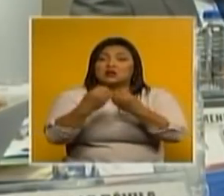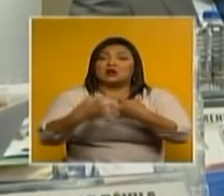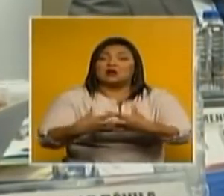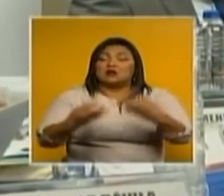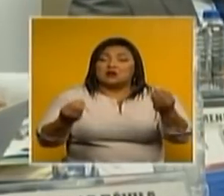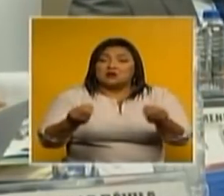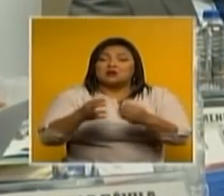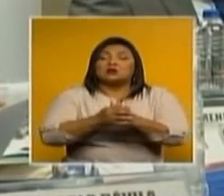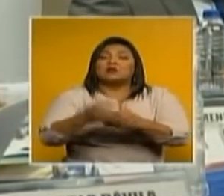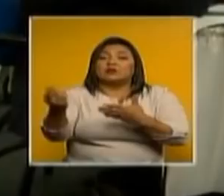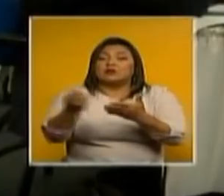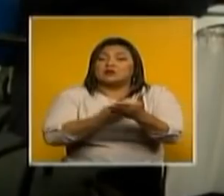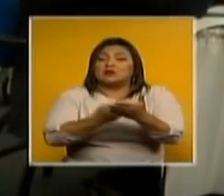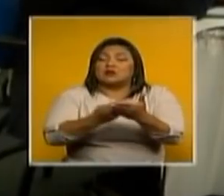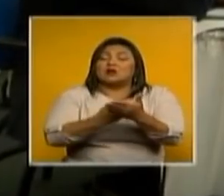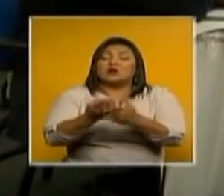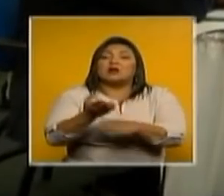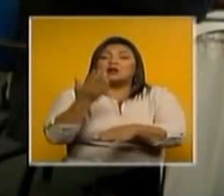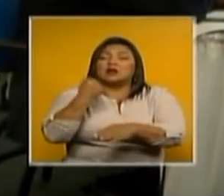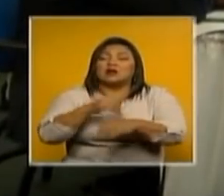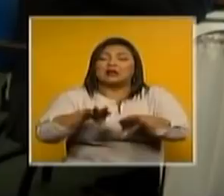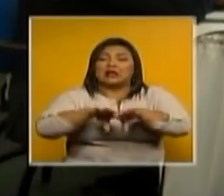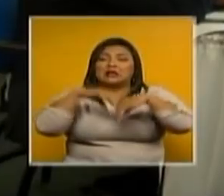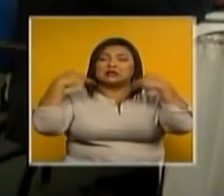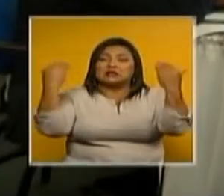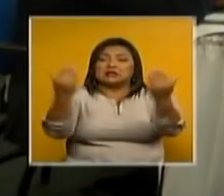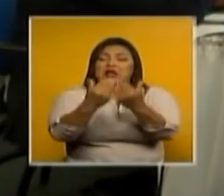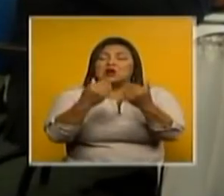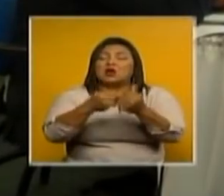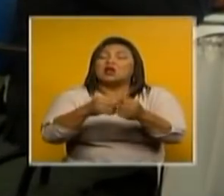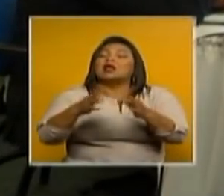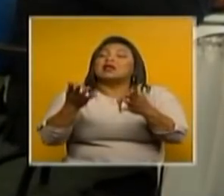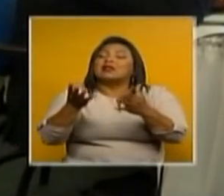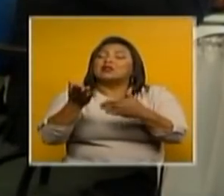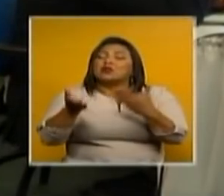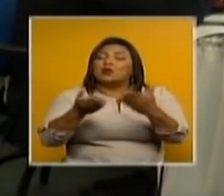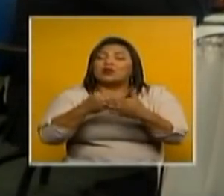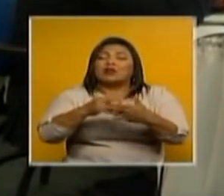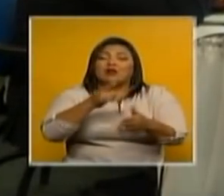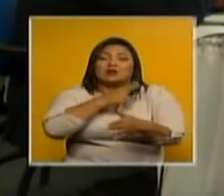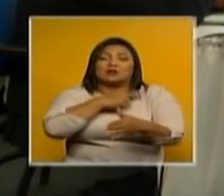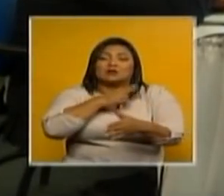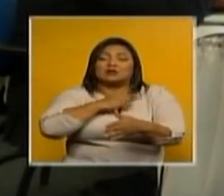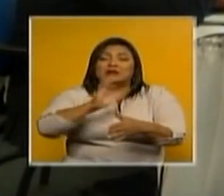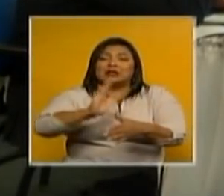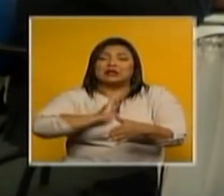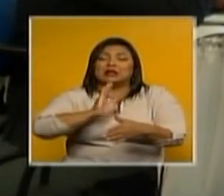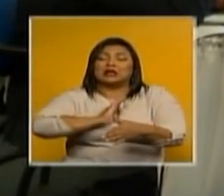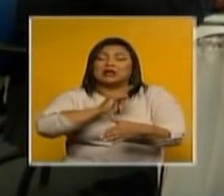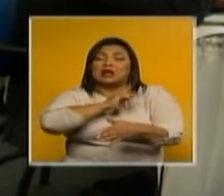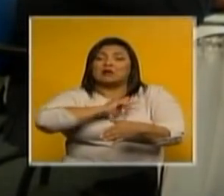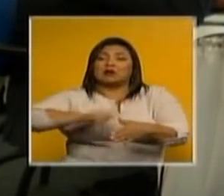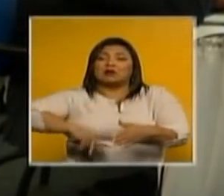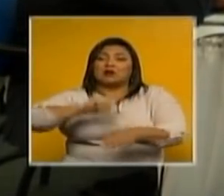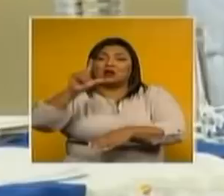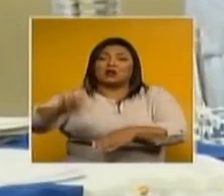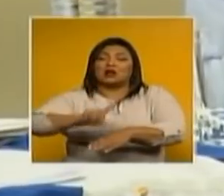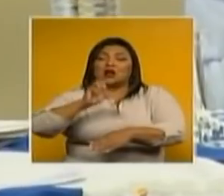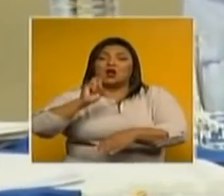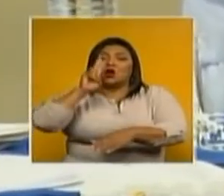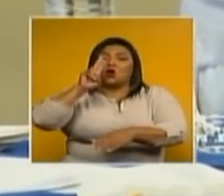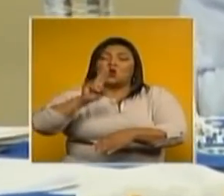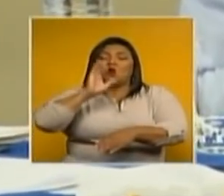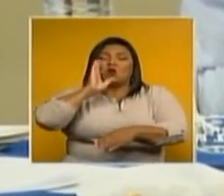fue tomada en una reunión que se realizó en el Salón del Centro de Convenciones de la Universidad Técnica Particular de Loja,